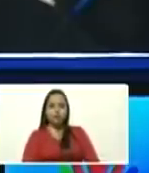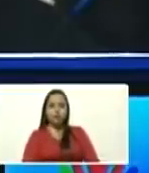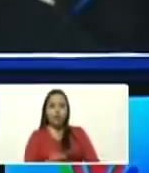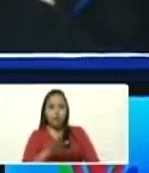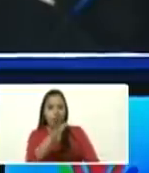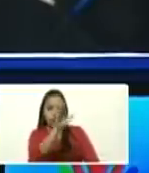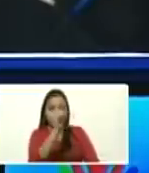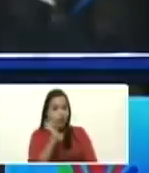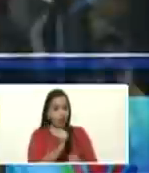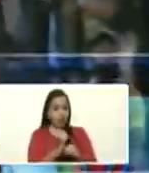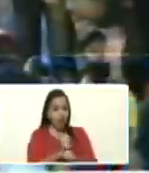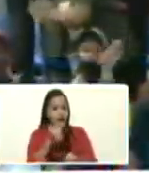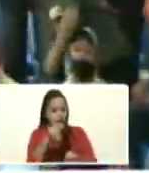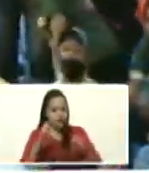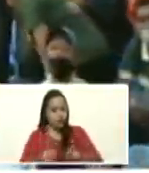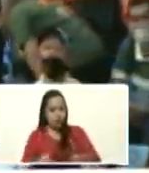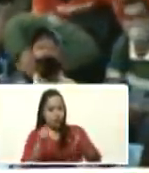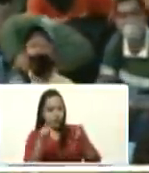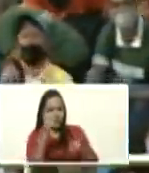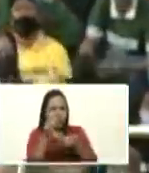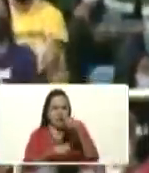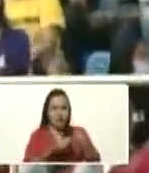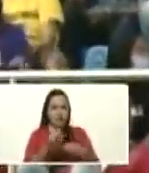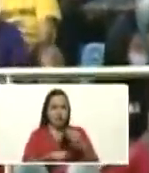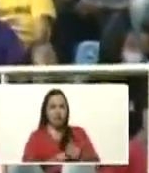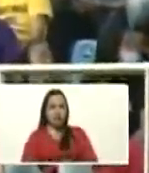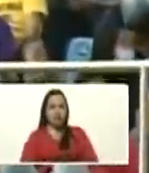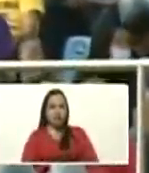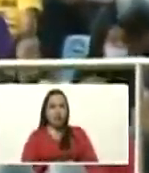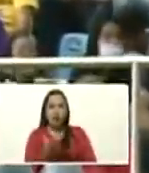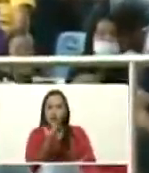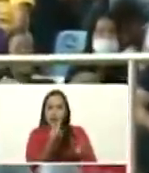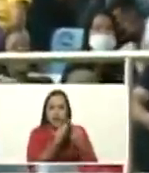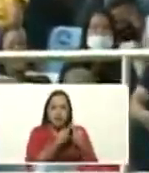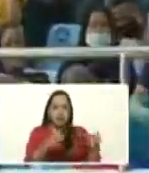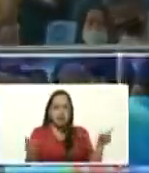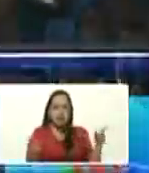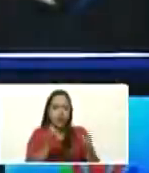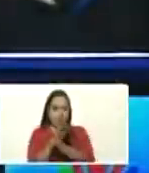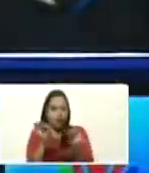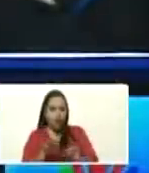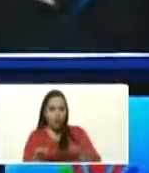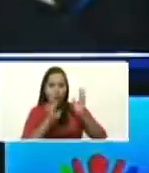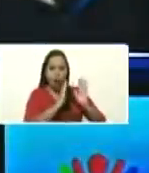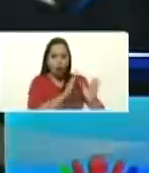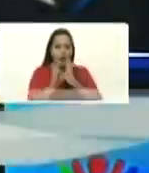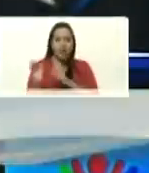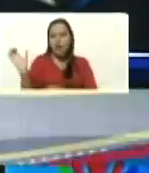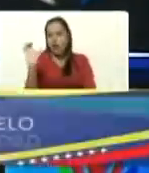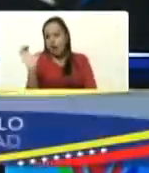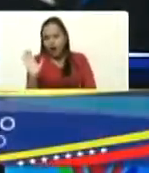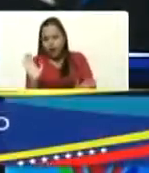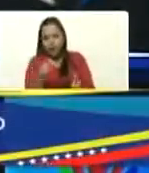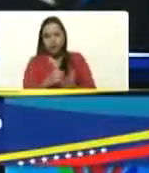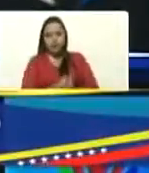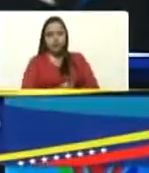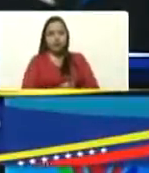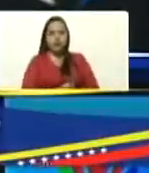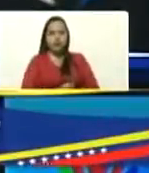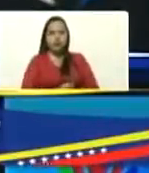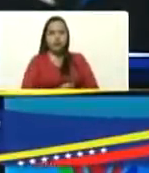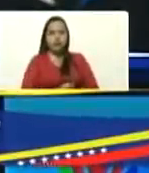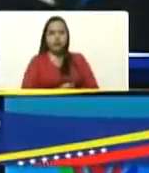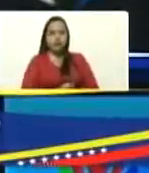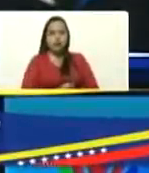Es una ventaja muy diferente a la forma de organización de Caracas